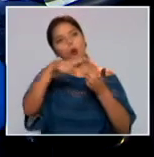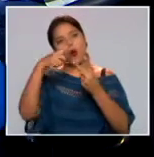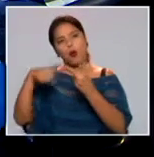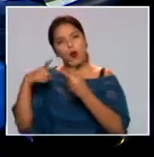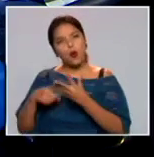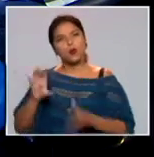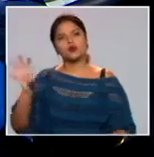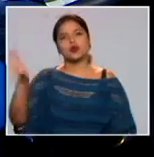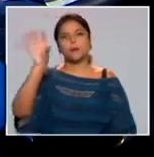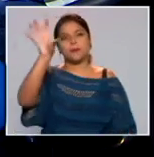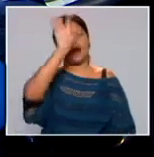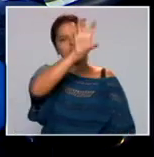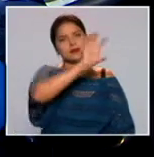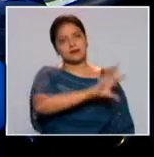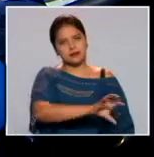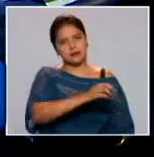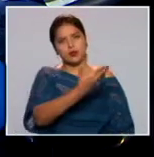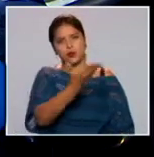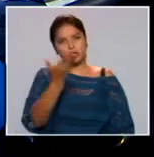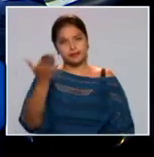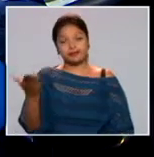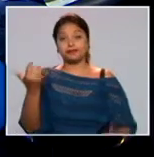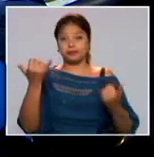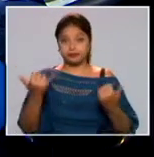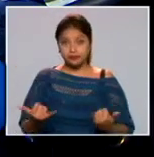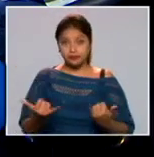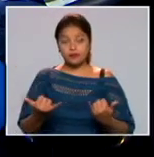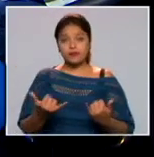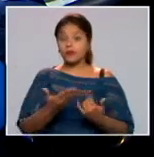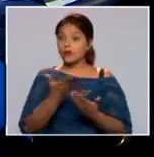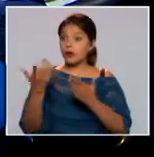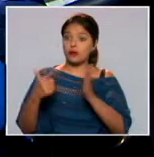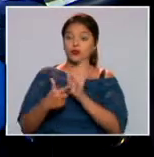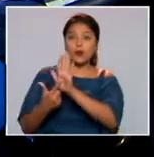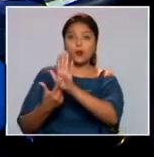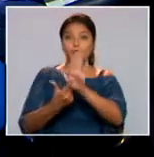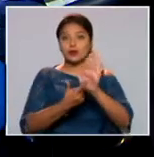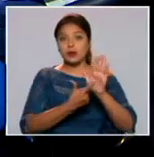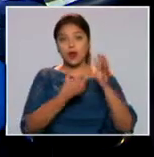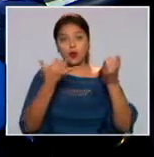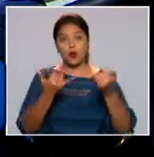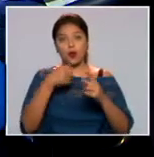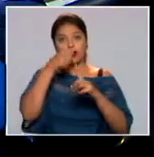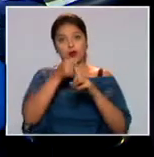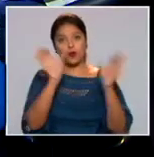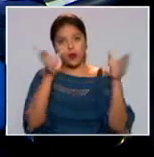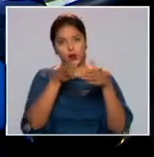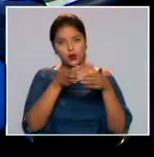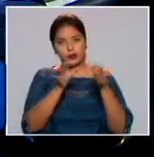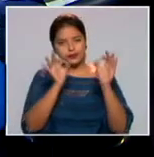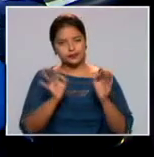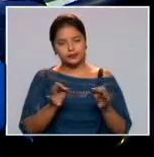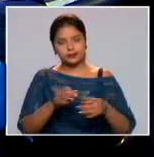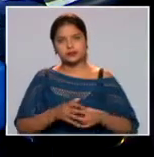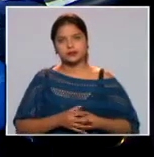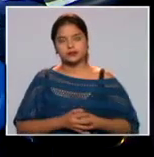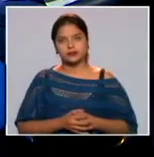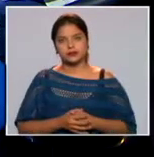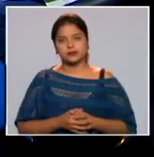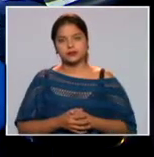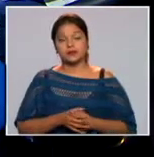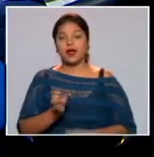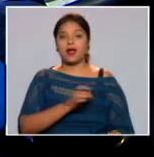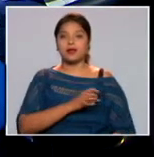países esta conexión que ustedes hoy por hoy nos están mostrando como bataclan Sí en Chile